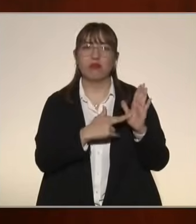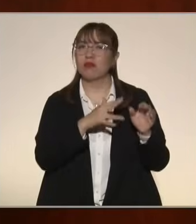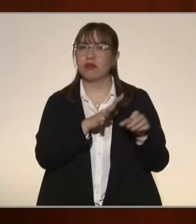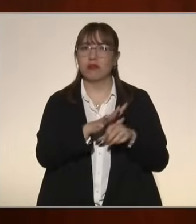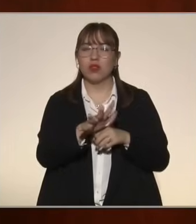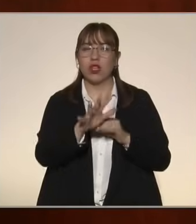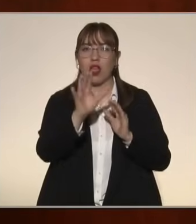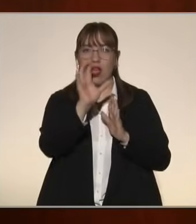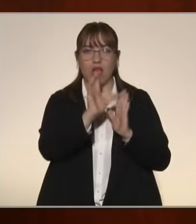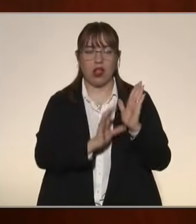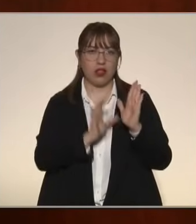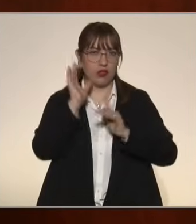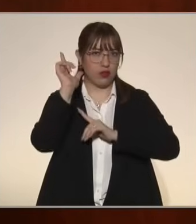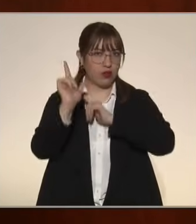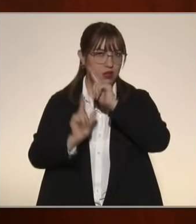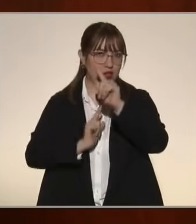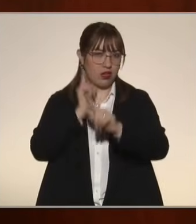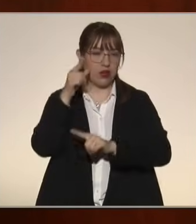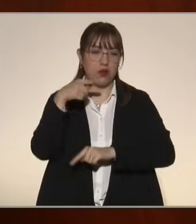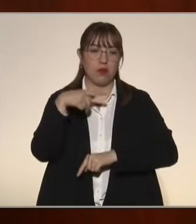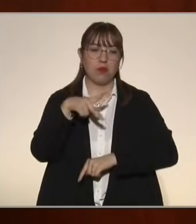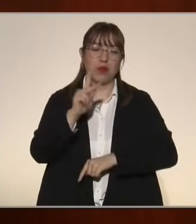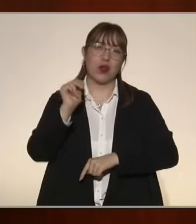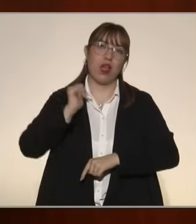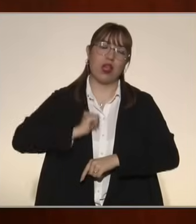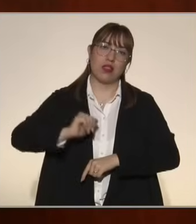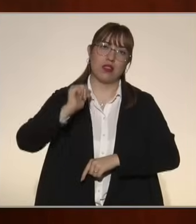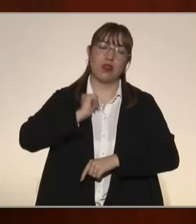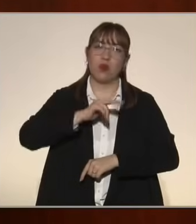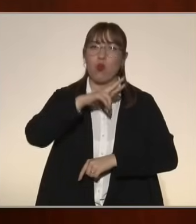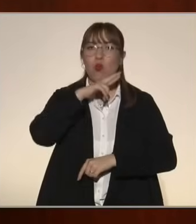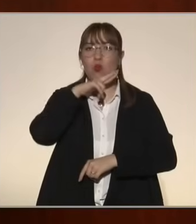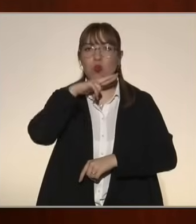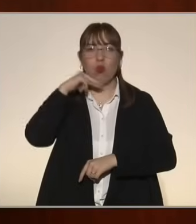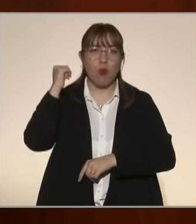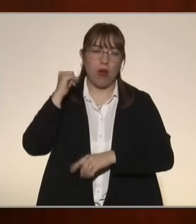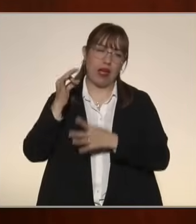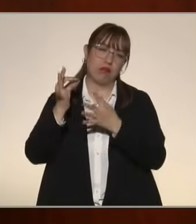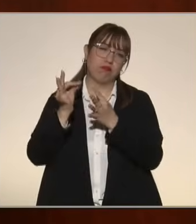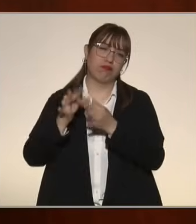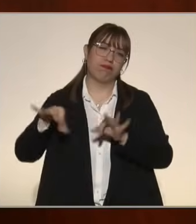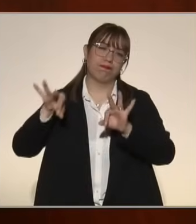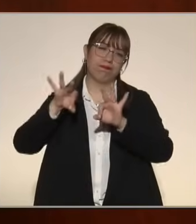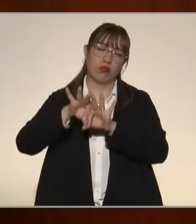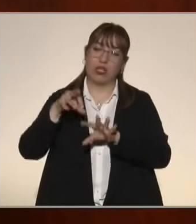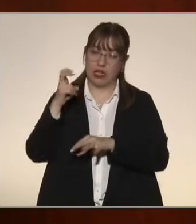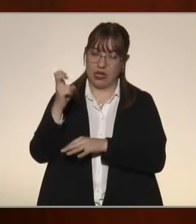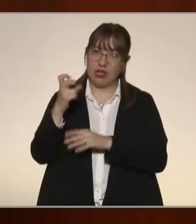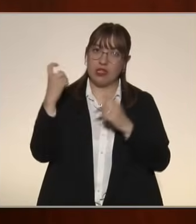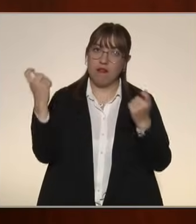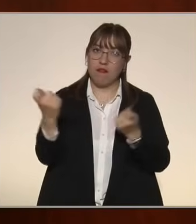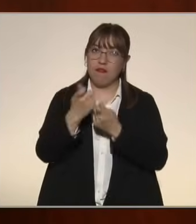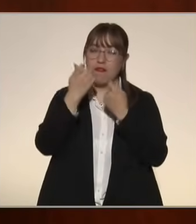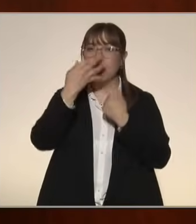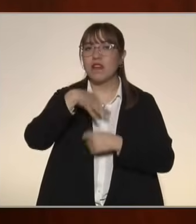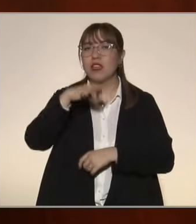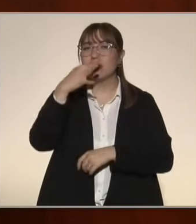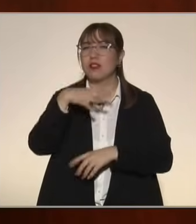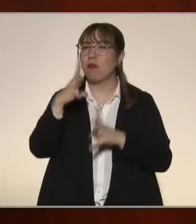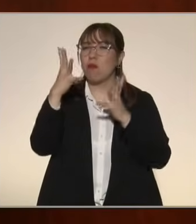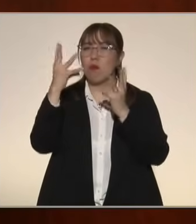la abarcación que tuvo Roma en su momento, ¿no? Claro. Y porque estos son festejos que se hacían en muchas partes de